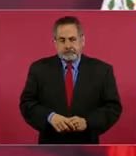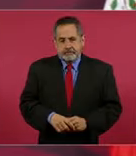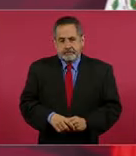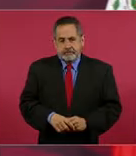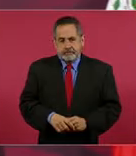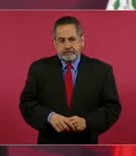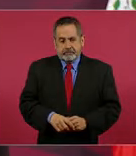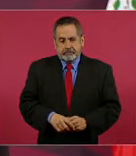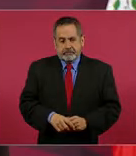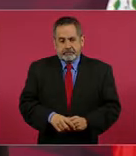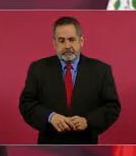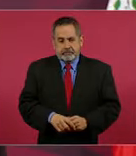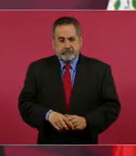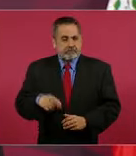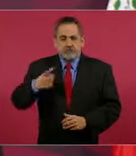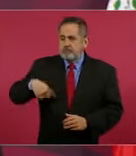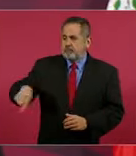expuestos